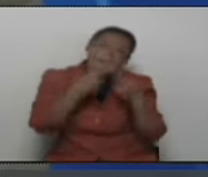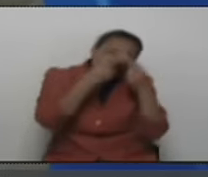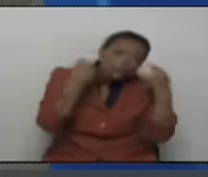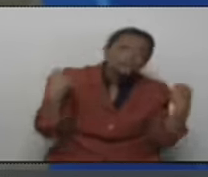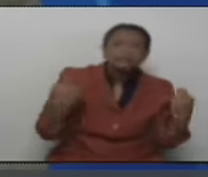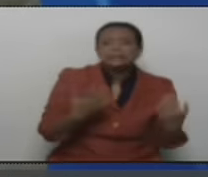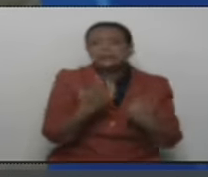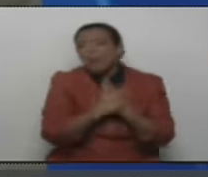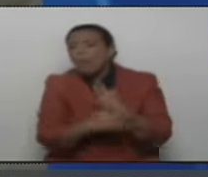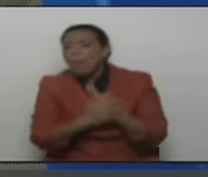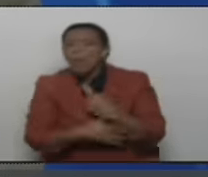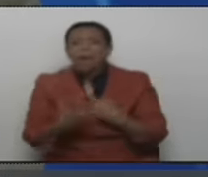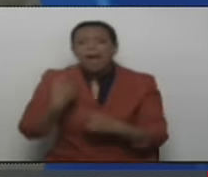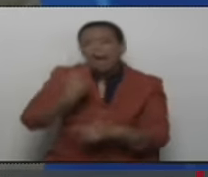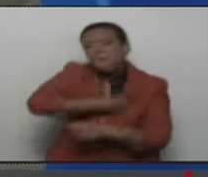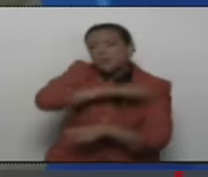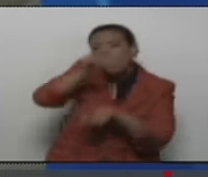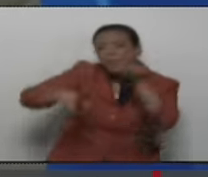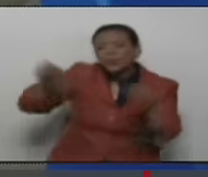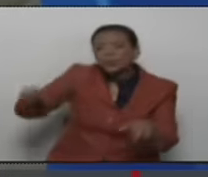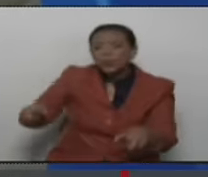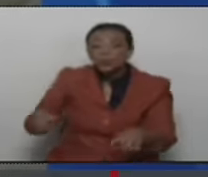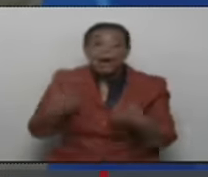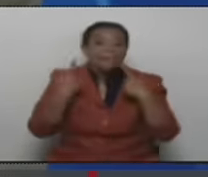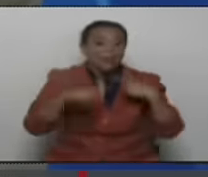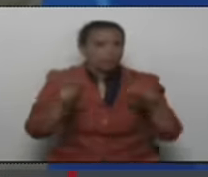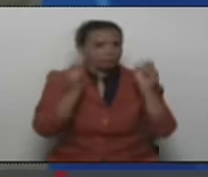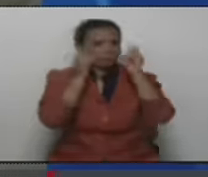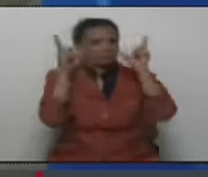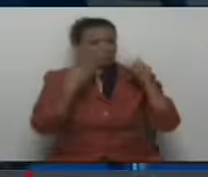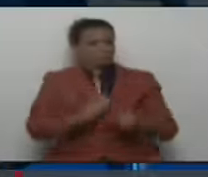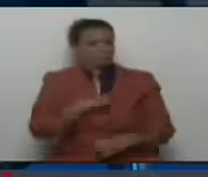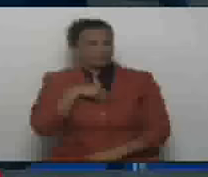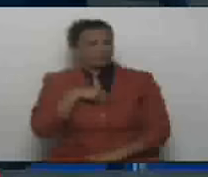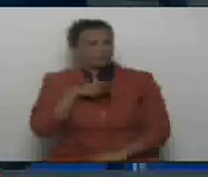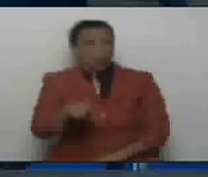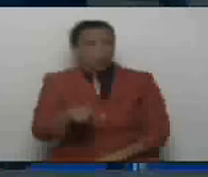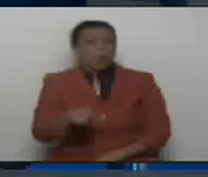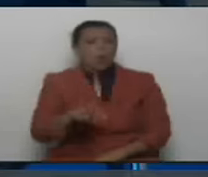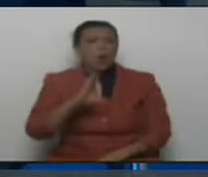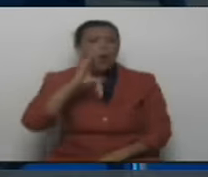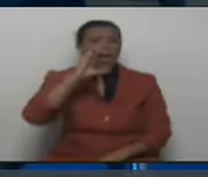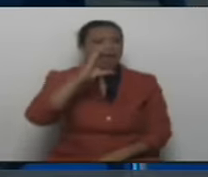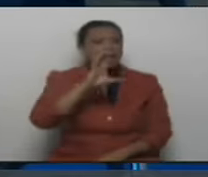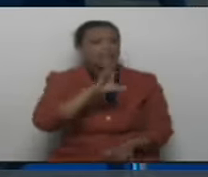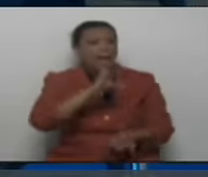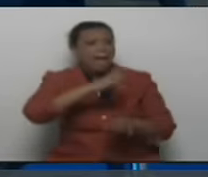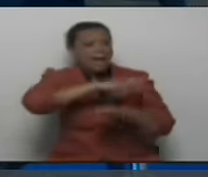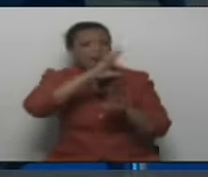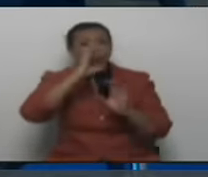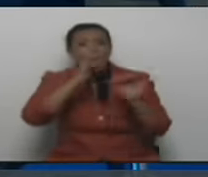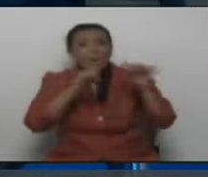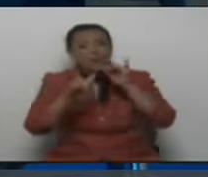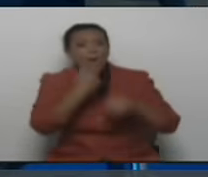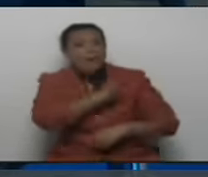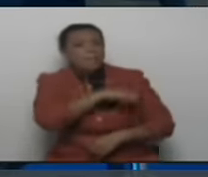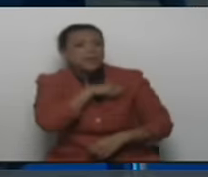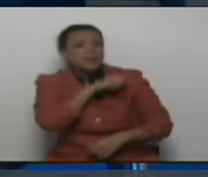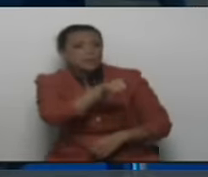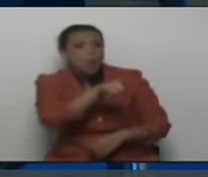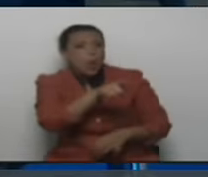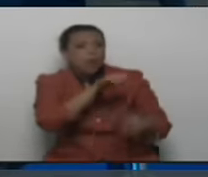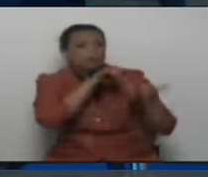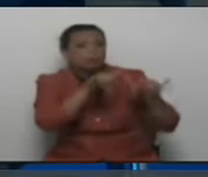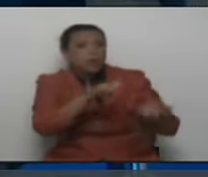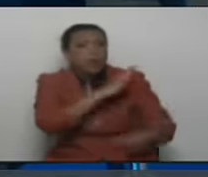que llama mucho la atención es cómo el CNI español entra en operaciones